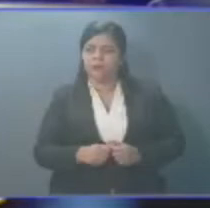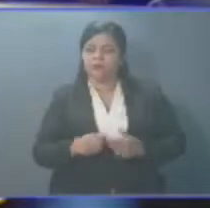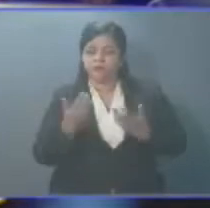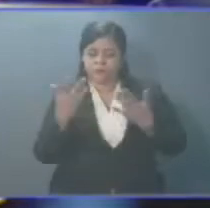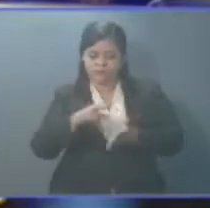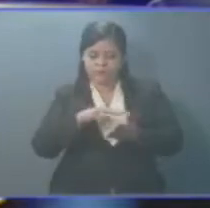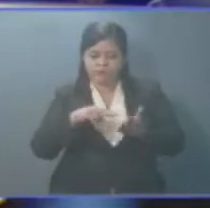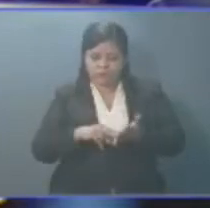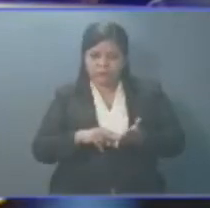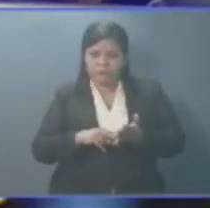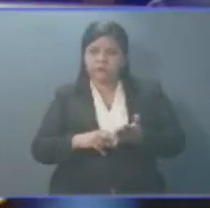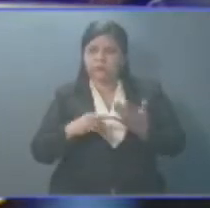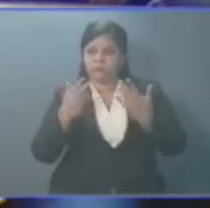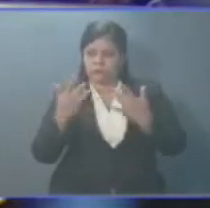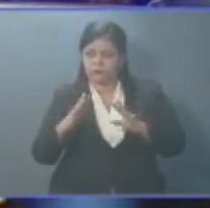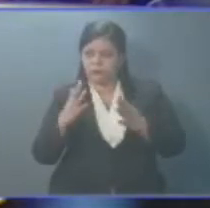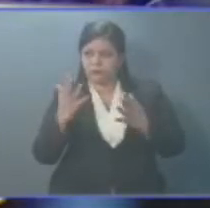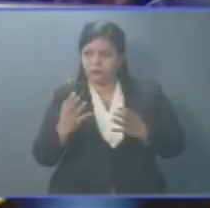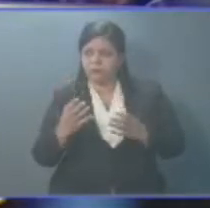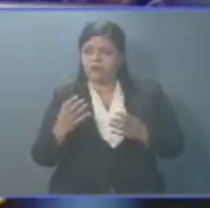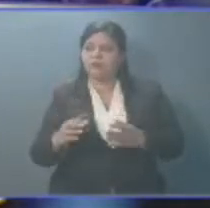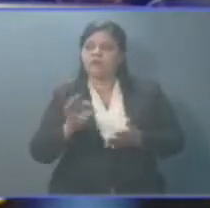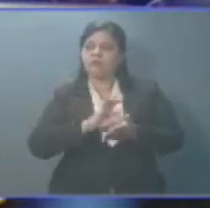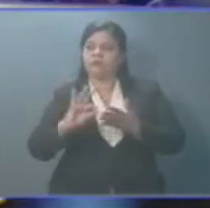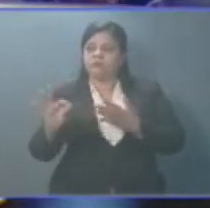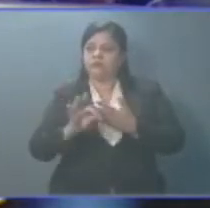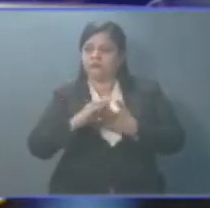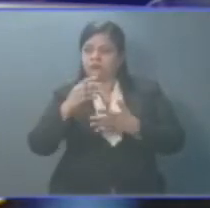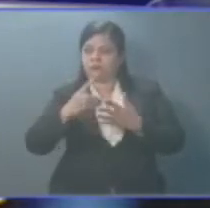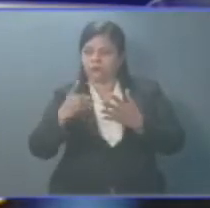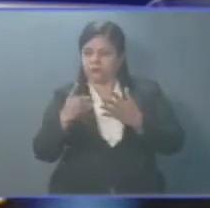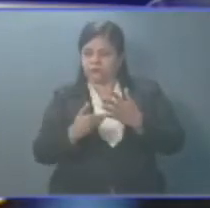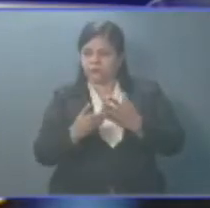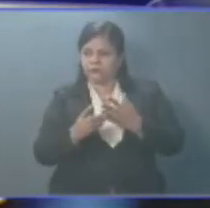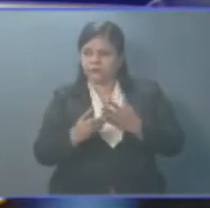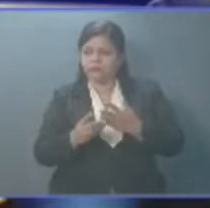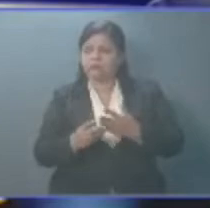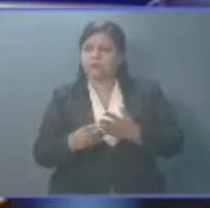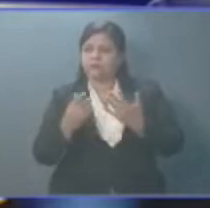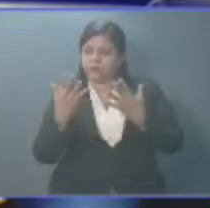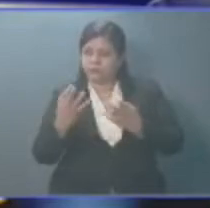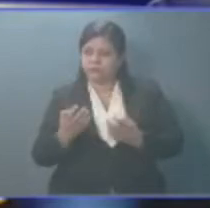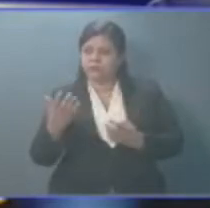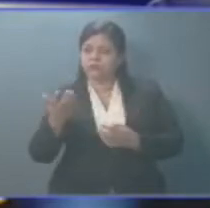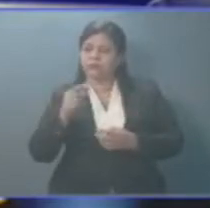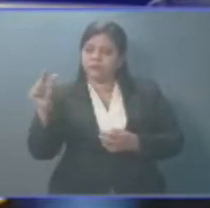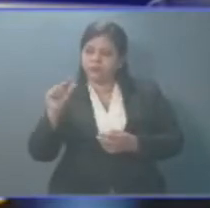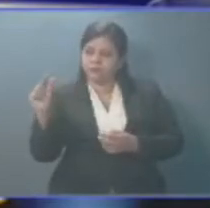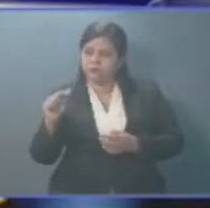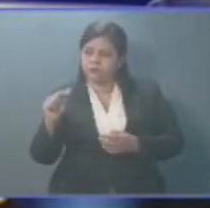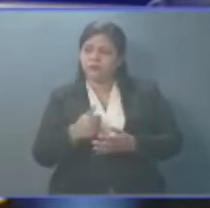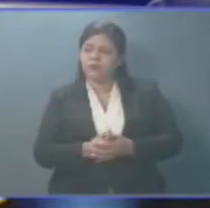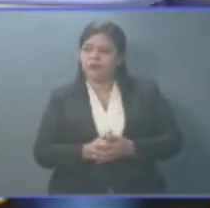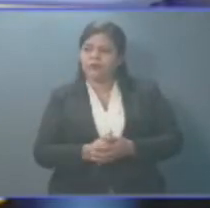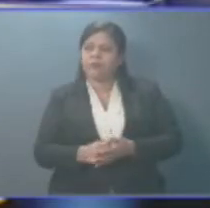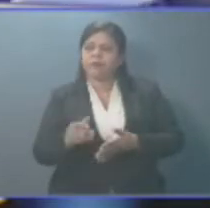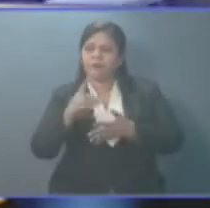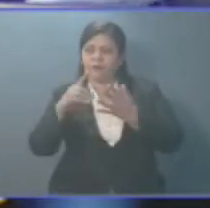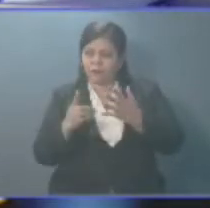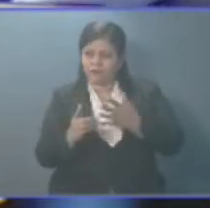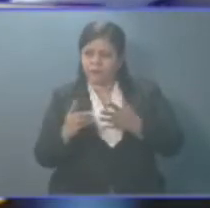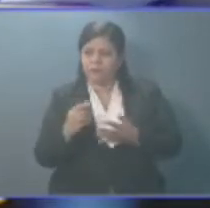leído, señor presidente, lo que es la iniciativa, pasaré con su permiso a leer el